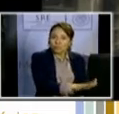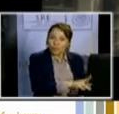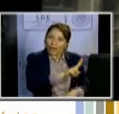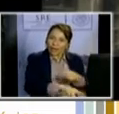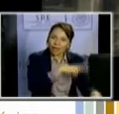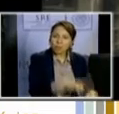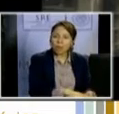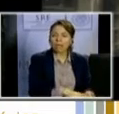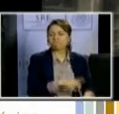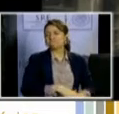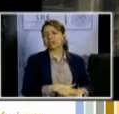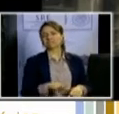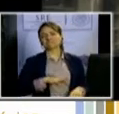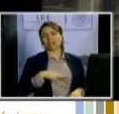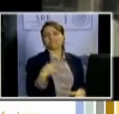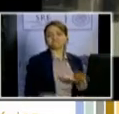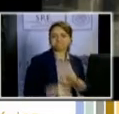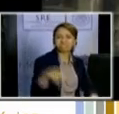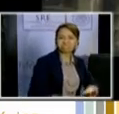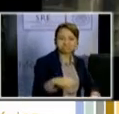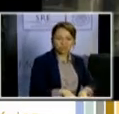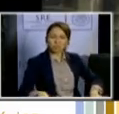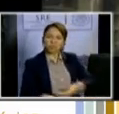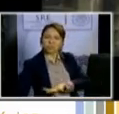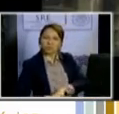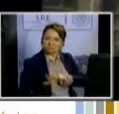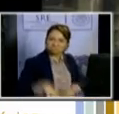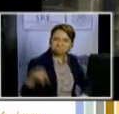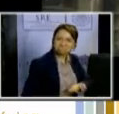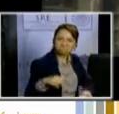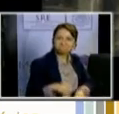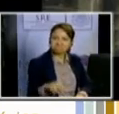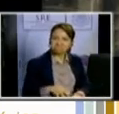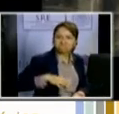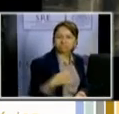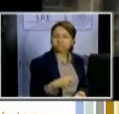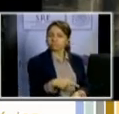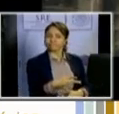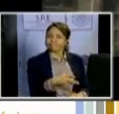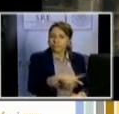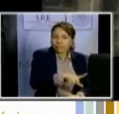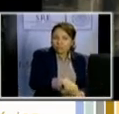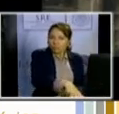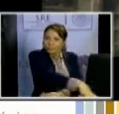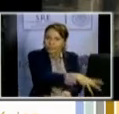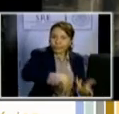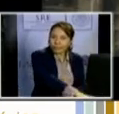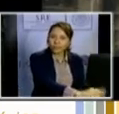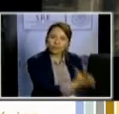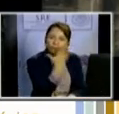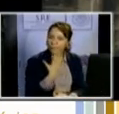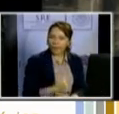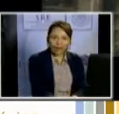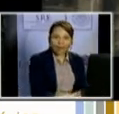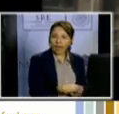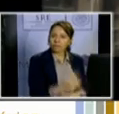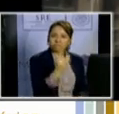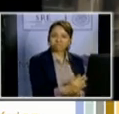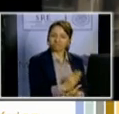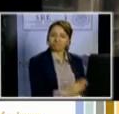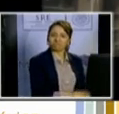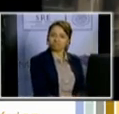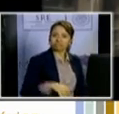además requerimos actuar ahora, a pesar de que los beneficios los vamos a ver mucho más adelante en el tiempo. Y hay una enorme brecha de